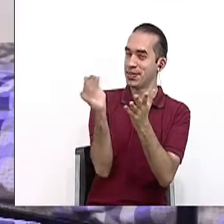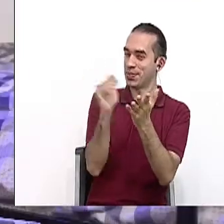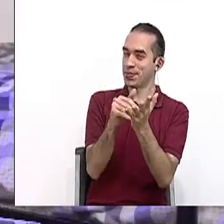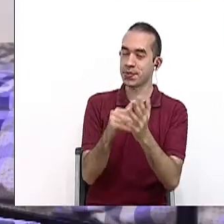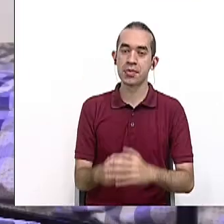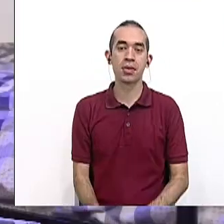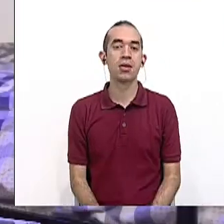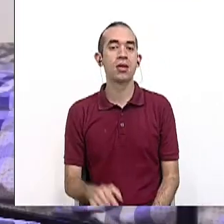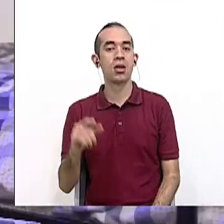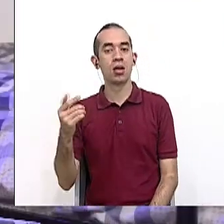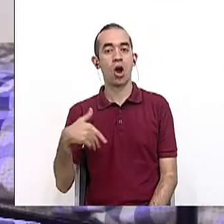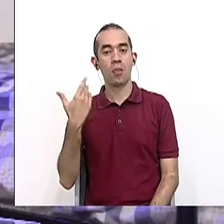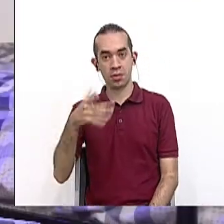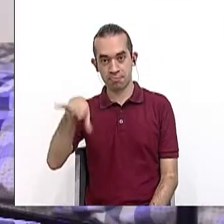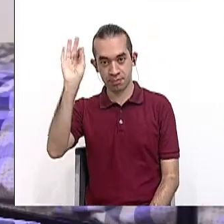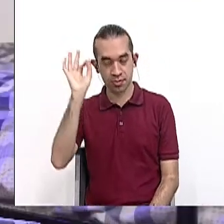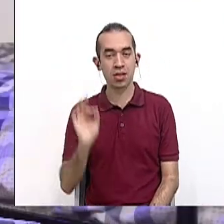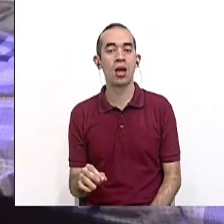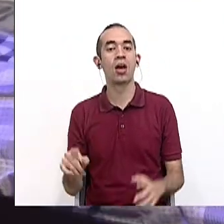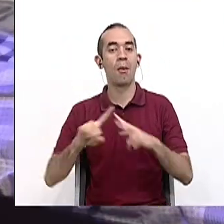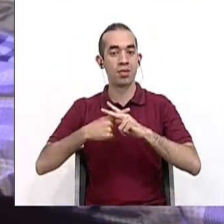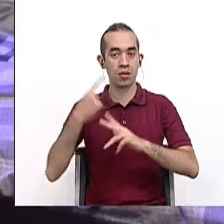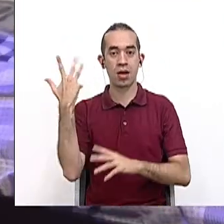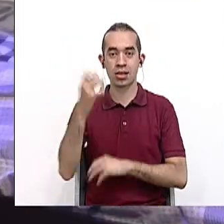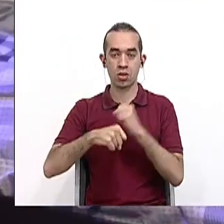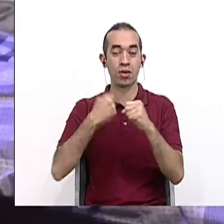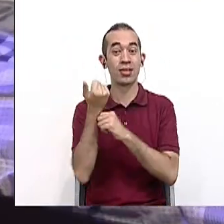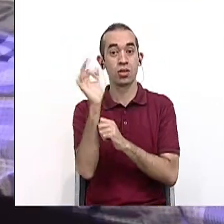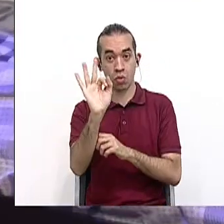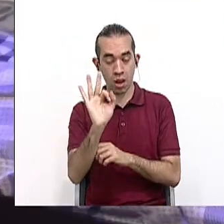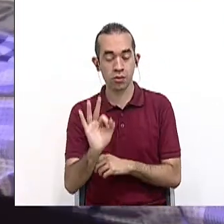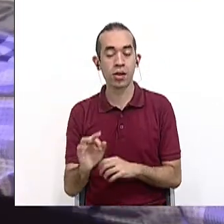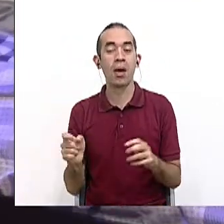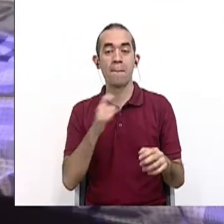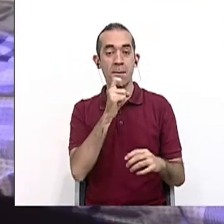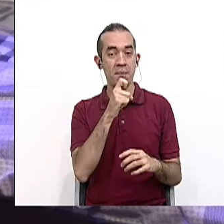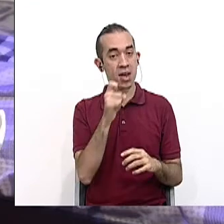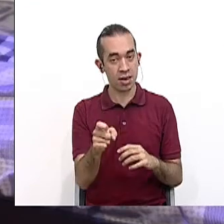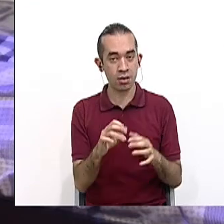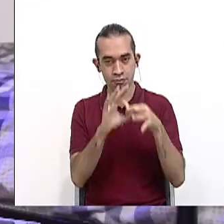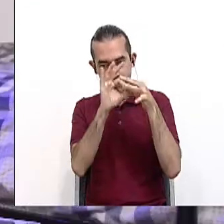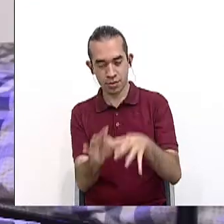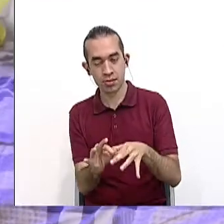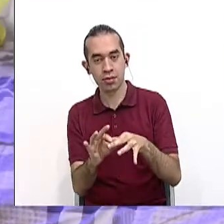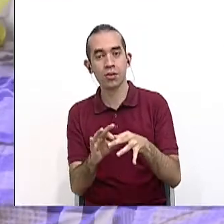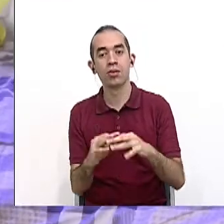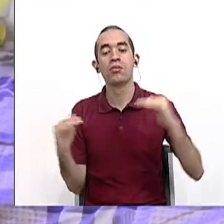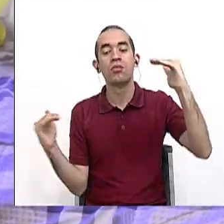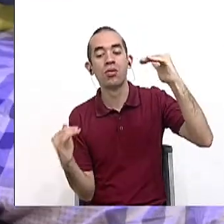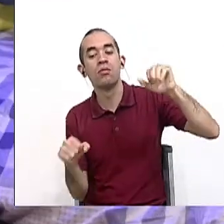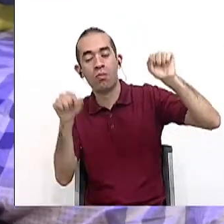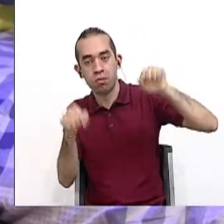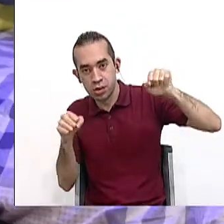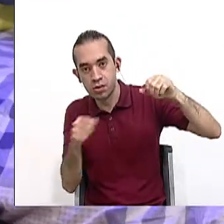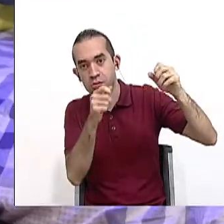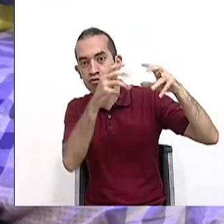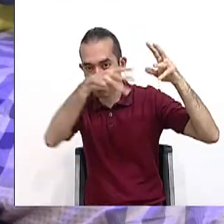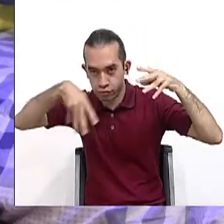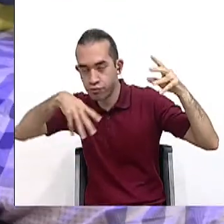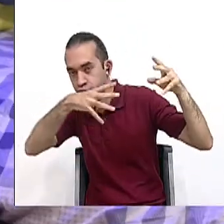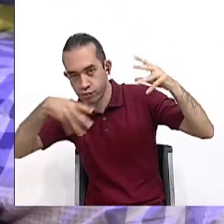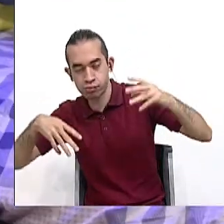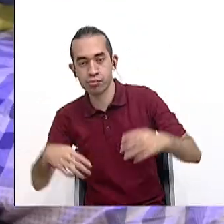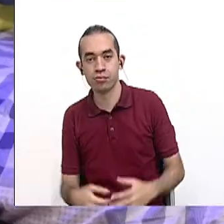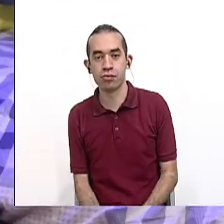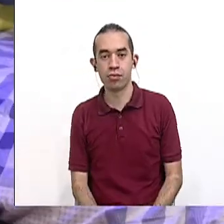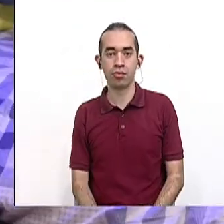Ohm descubrió al principio del siglo XIX que la corriente a través de un metal era directamente proporcional al voltaje, tensión o diferencia del